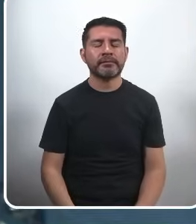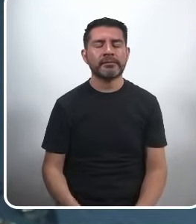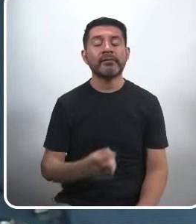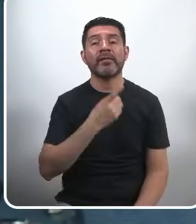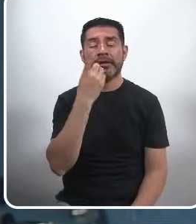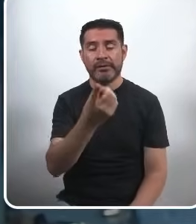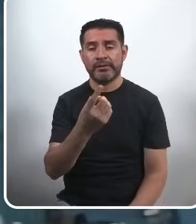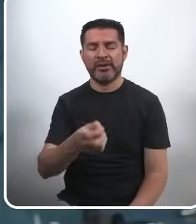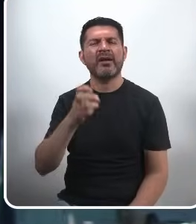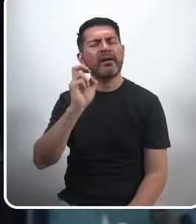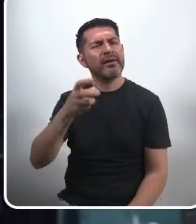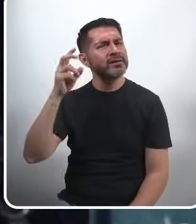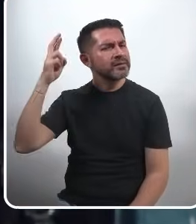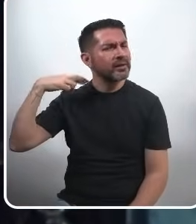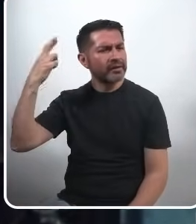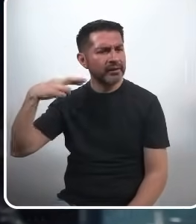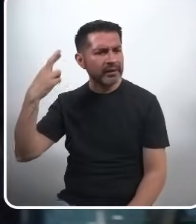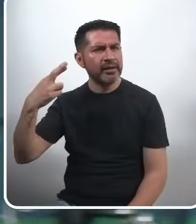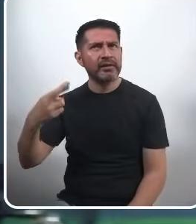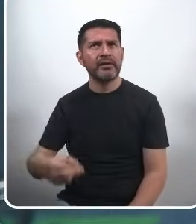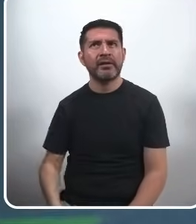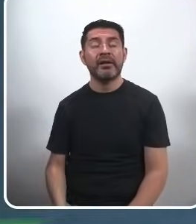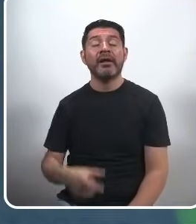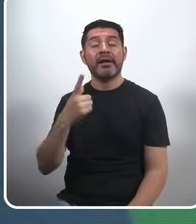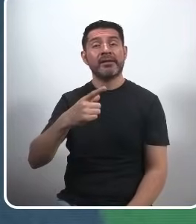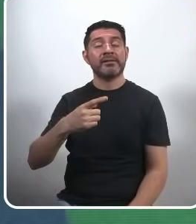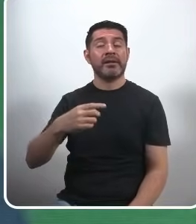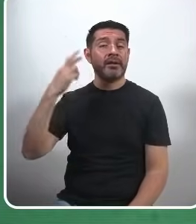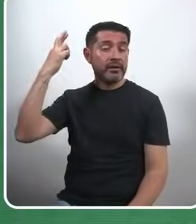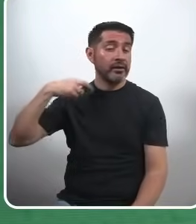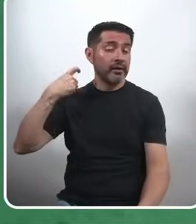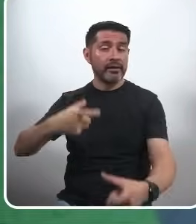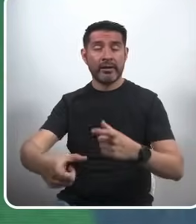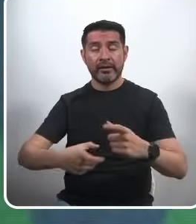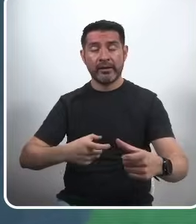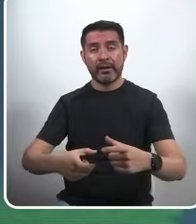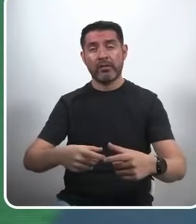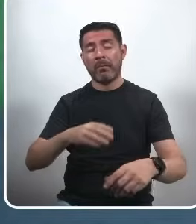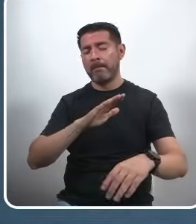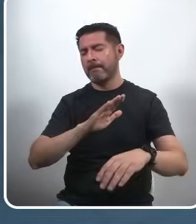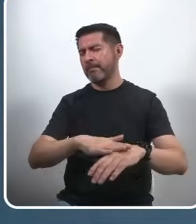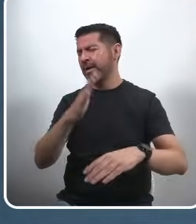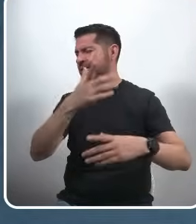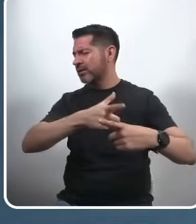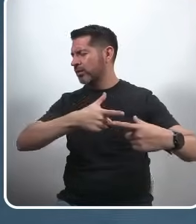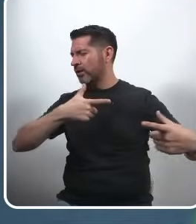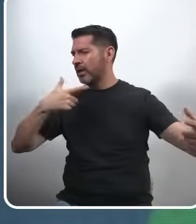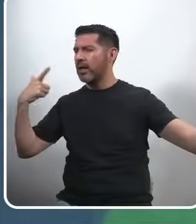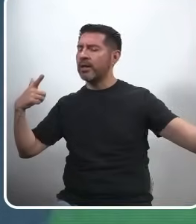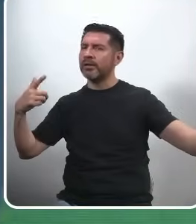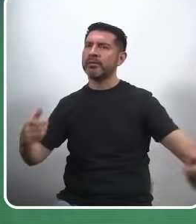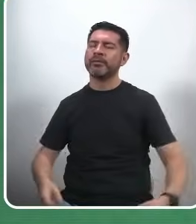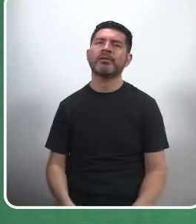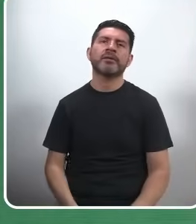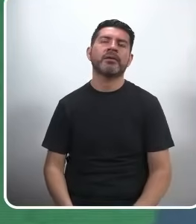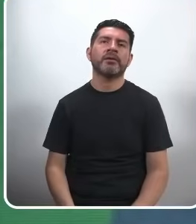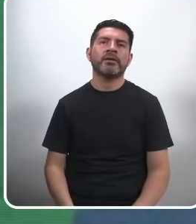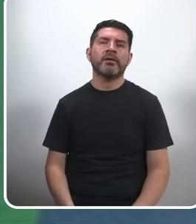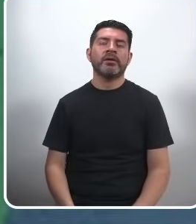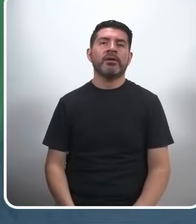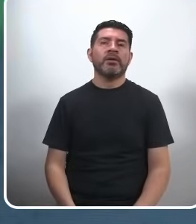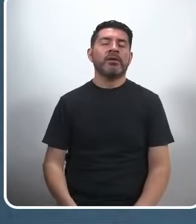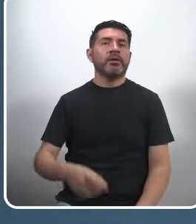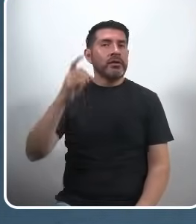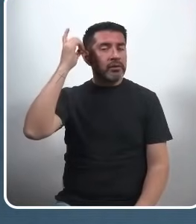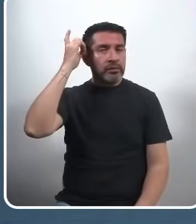Usías es el rey con el reinado más largo en Judá. Fue un buen rey, Dios lo usó mucho. Fue rey